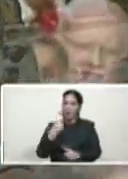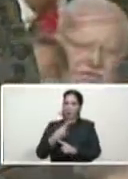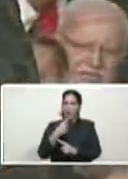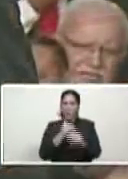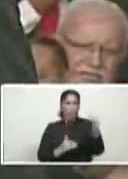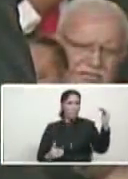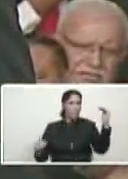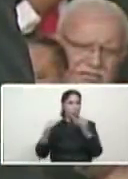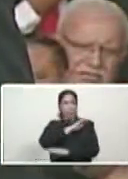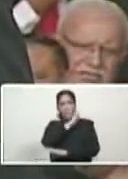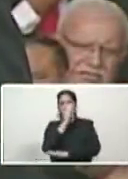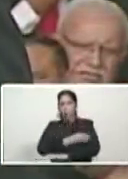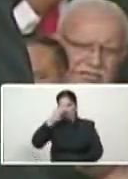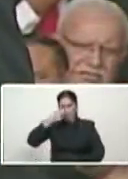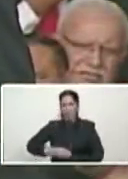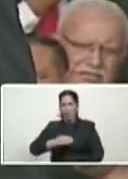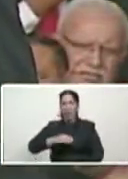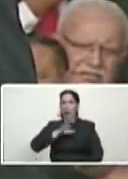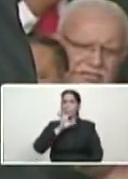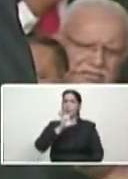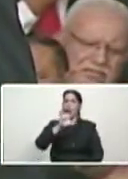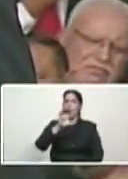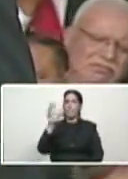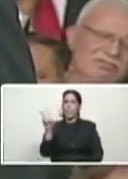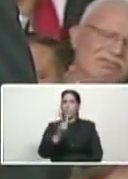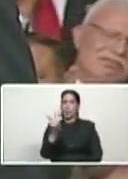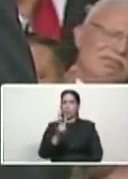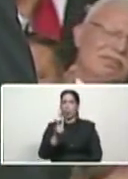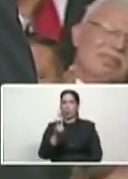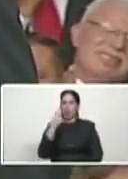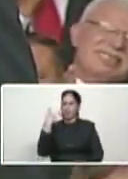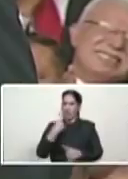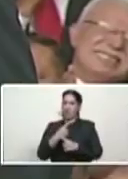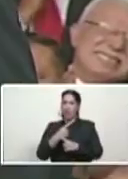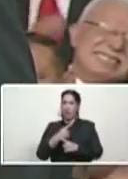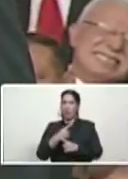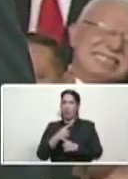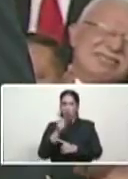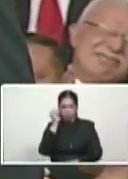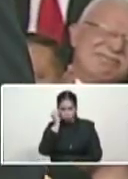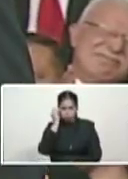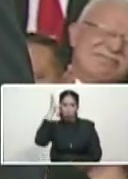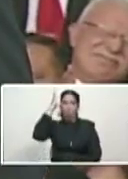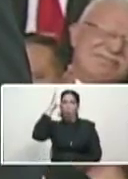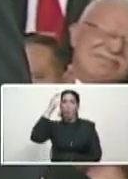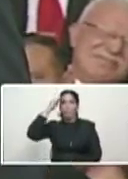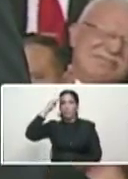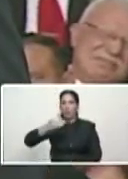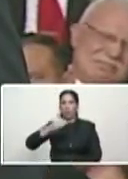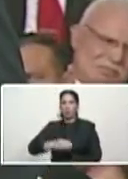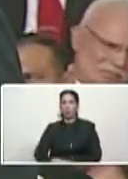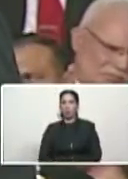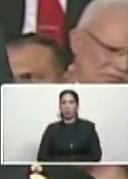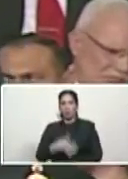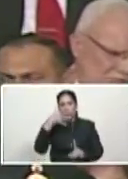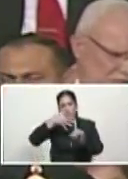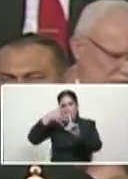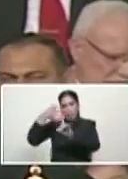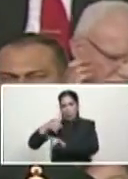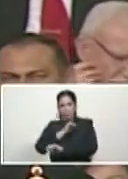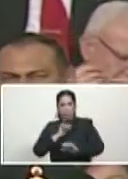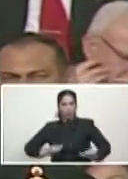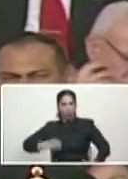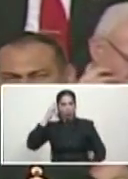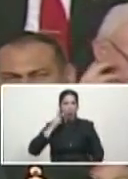poder militar de la nación venezolana. Tenemos que incrementar la capacidad militar de la Fuerza Armada Nacional